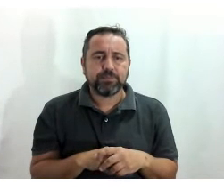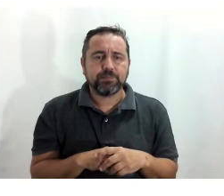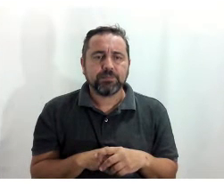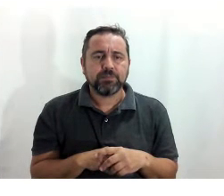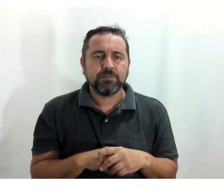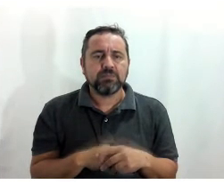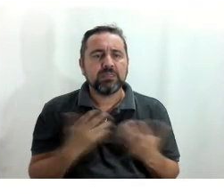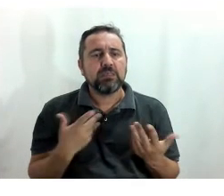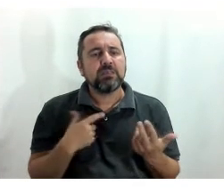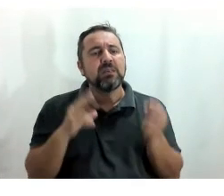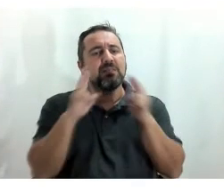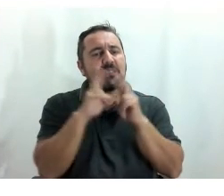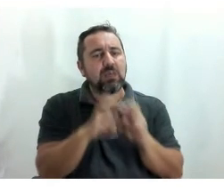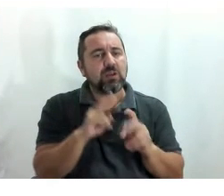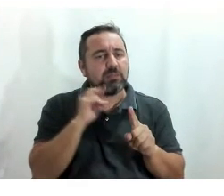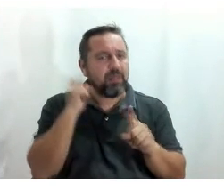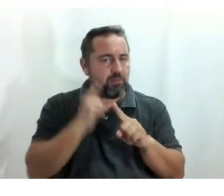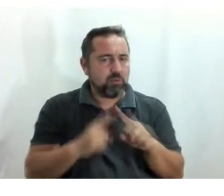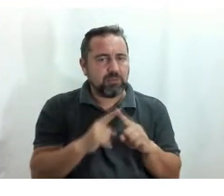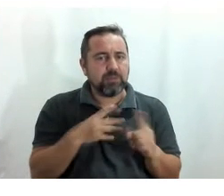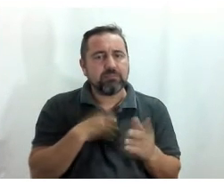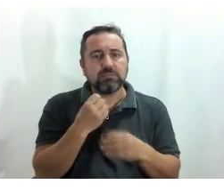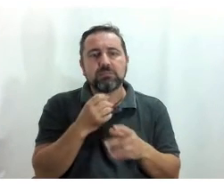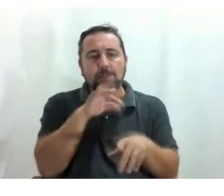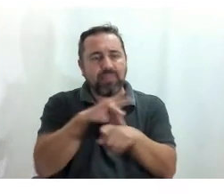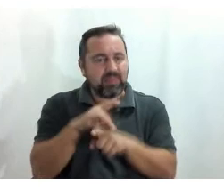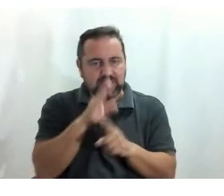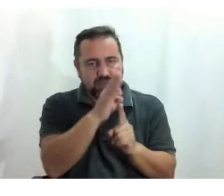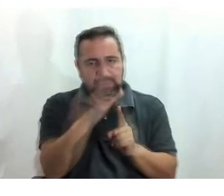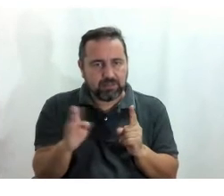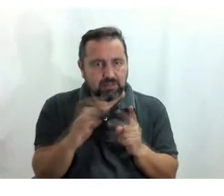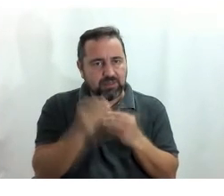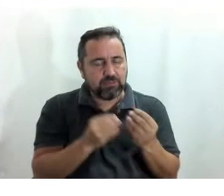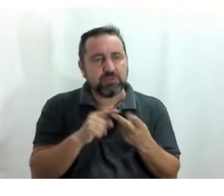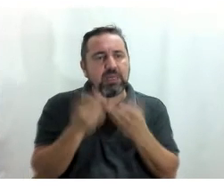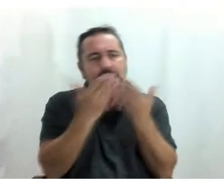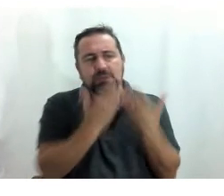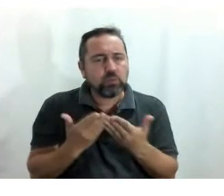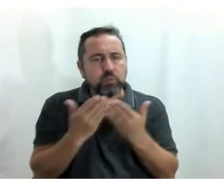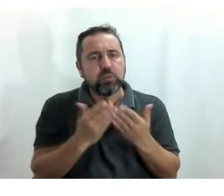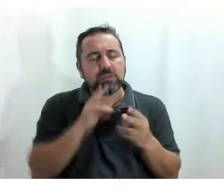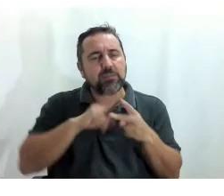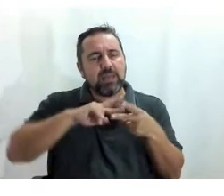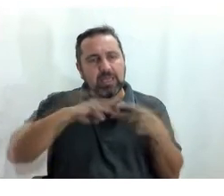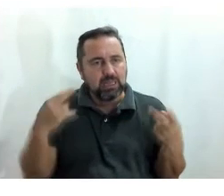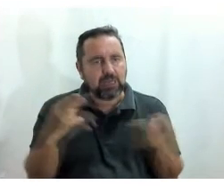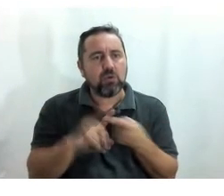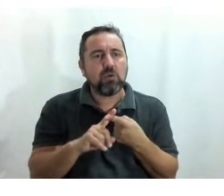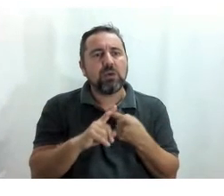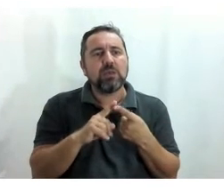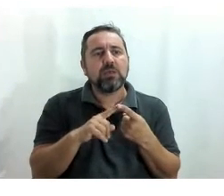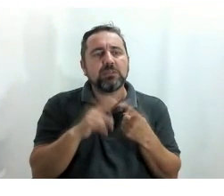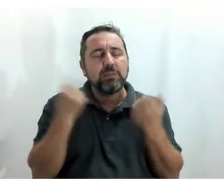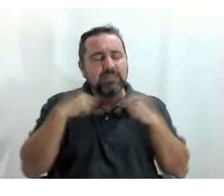En investigación en hipoacusia podemos trabajar directamente con pacientes, se hacen estudios de tipo genético y ensayos clínicos